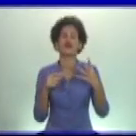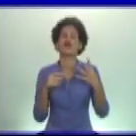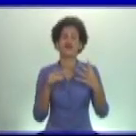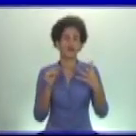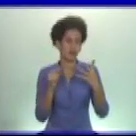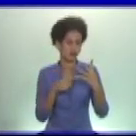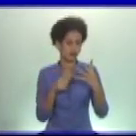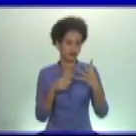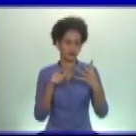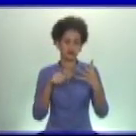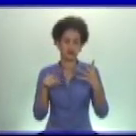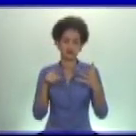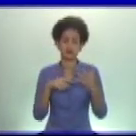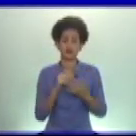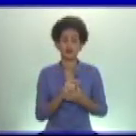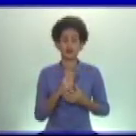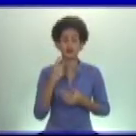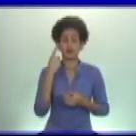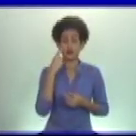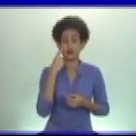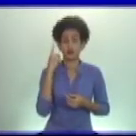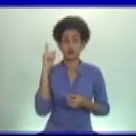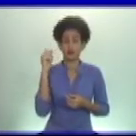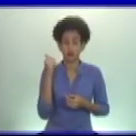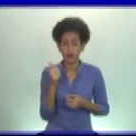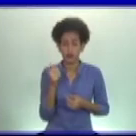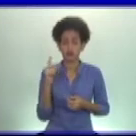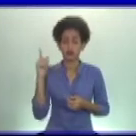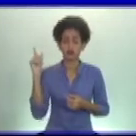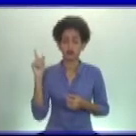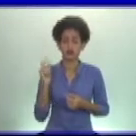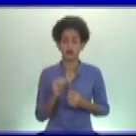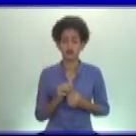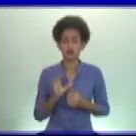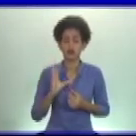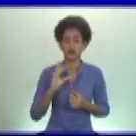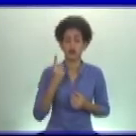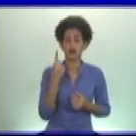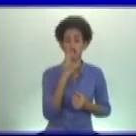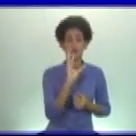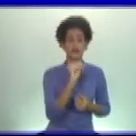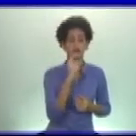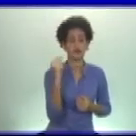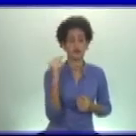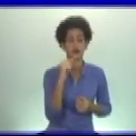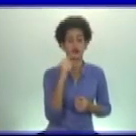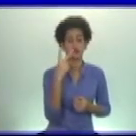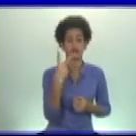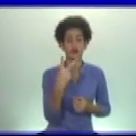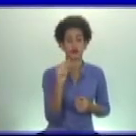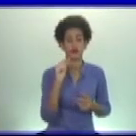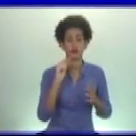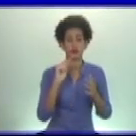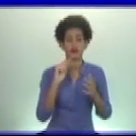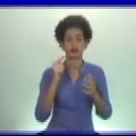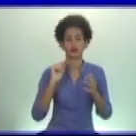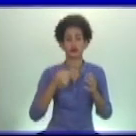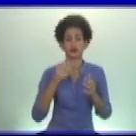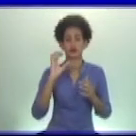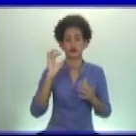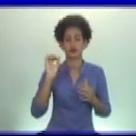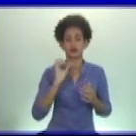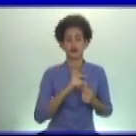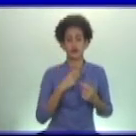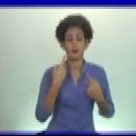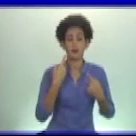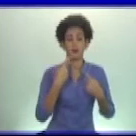con estos intervalos. Aquí observen que hay un intervalo que dice menos 2,0, eso lógicamente no es, pero aquí está